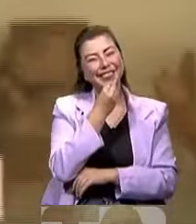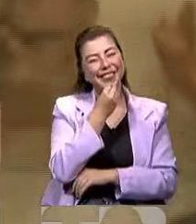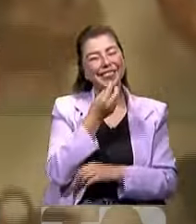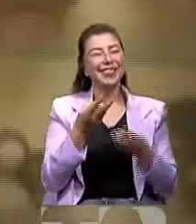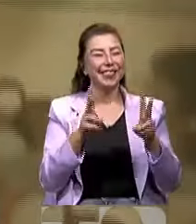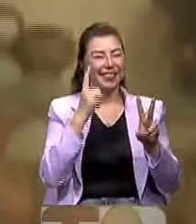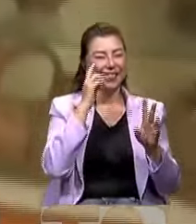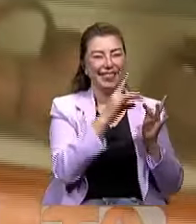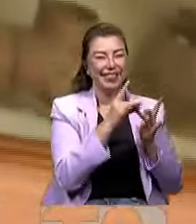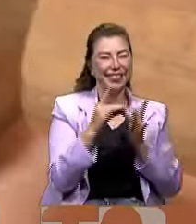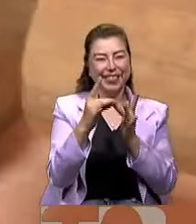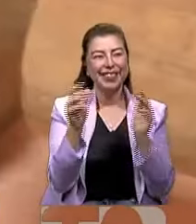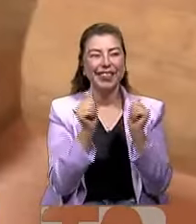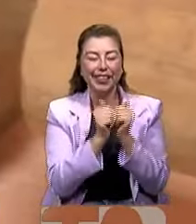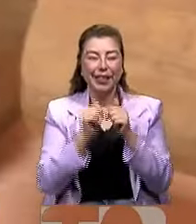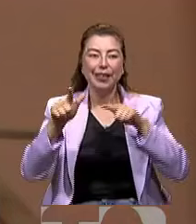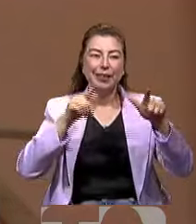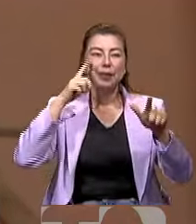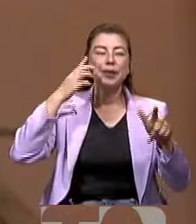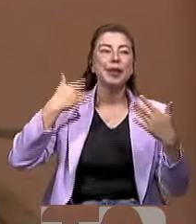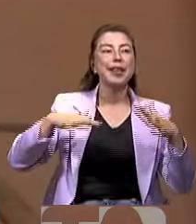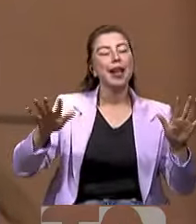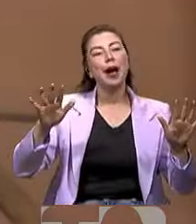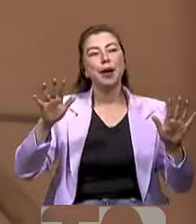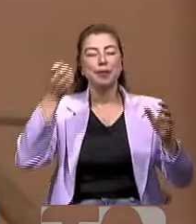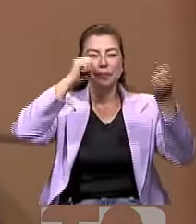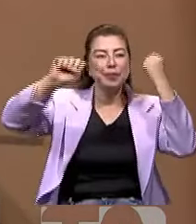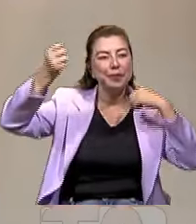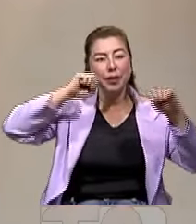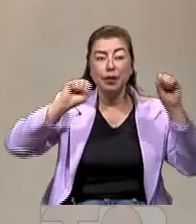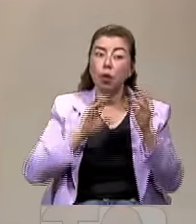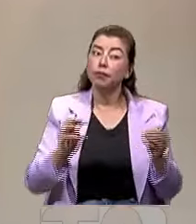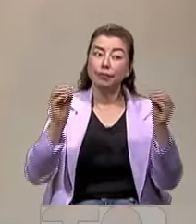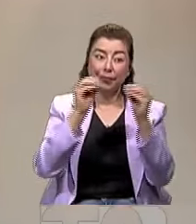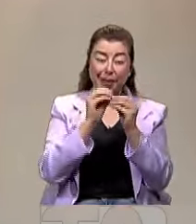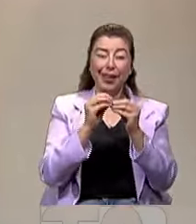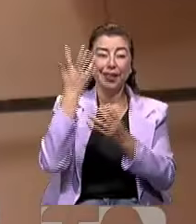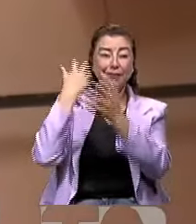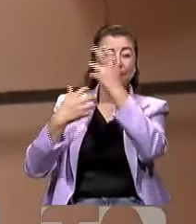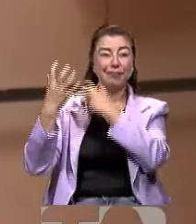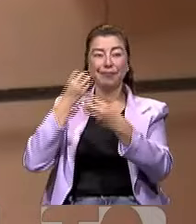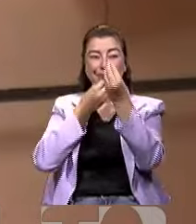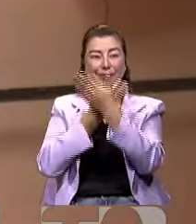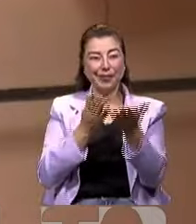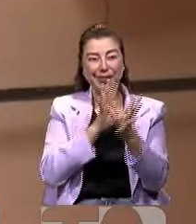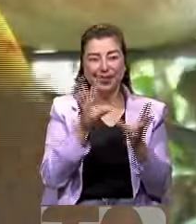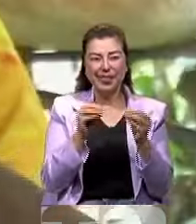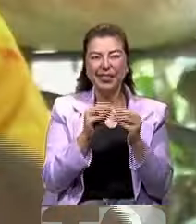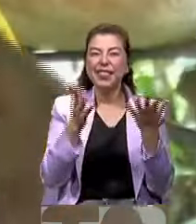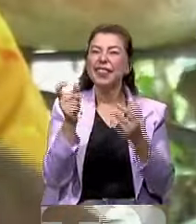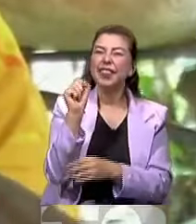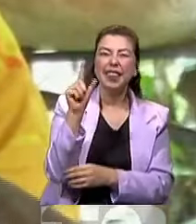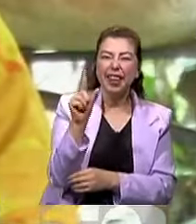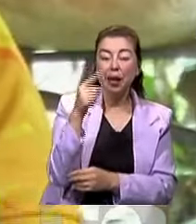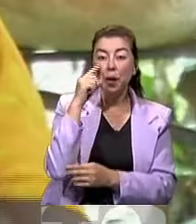Tayrona, locales organizan paseos por uno de los museos que más historia de la zona guarda. ¿Pero qué tan caro es visitar este lugar? Este